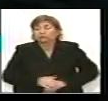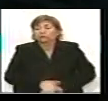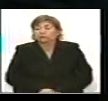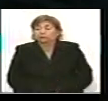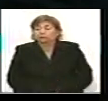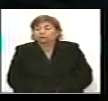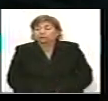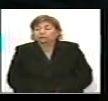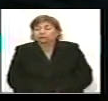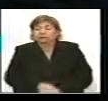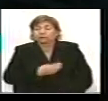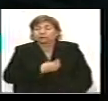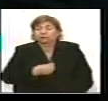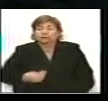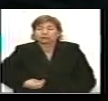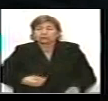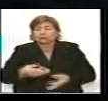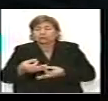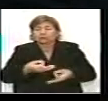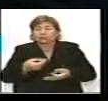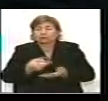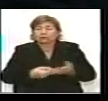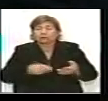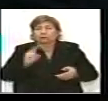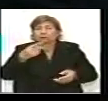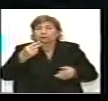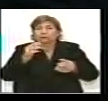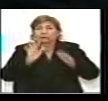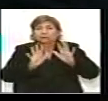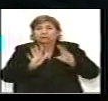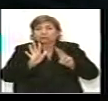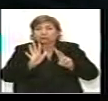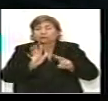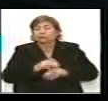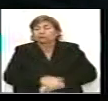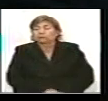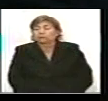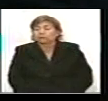la diapositiva del Ministerio de Economía y Finanzas del año 2017?